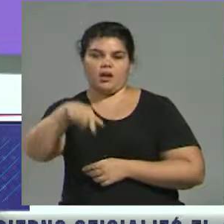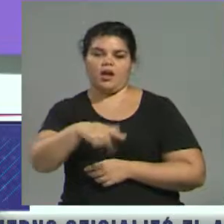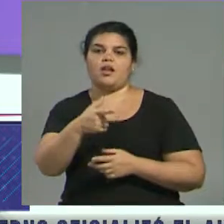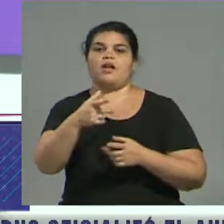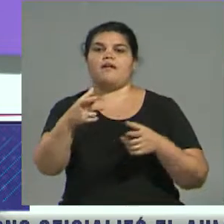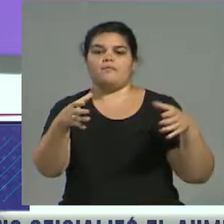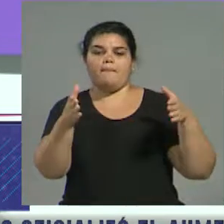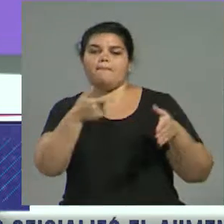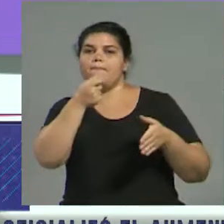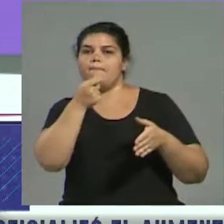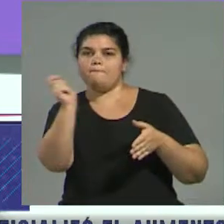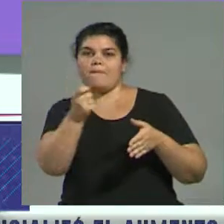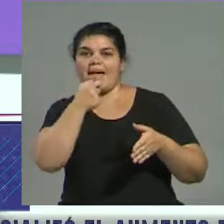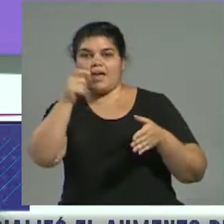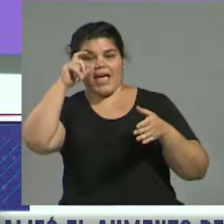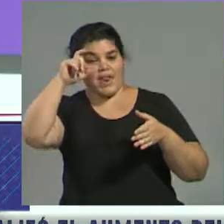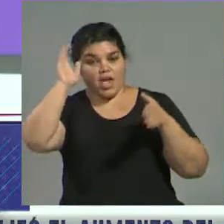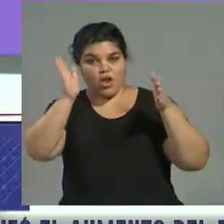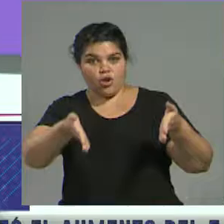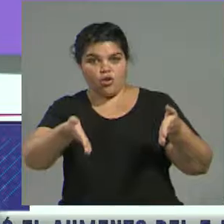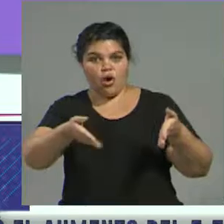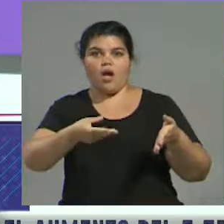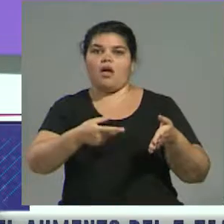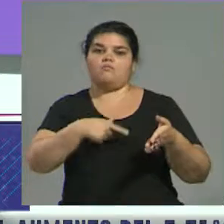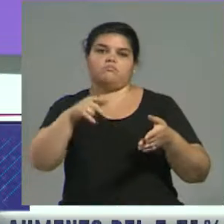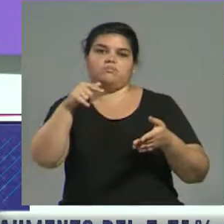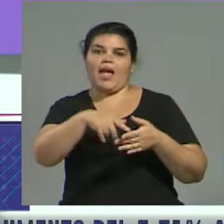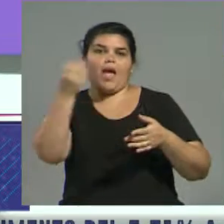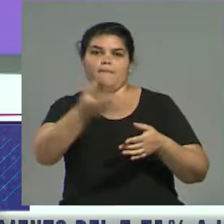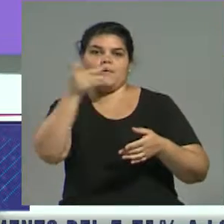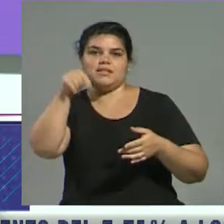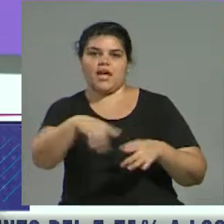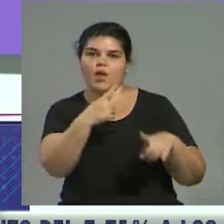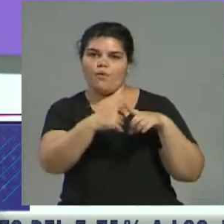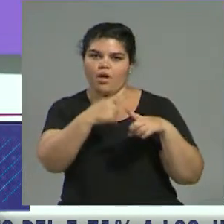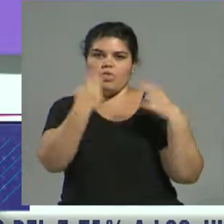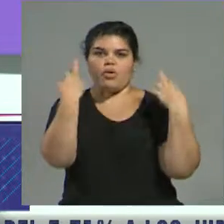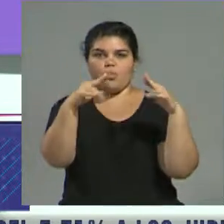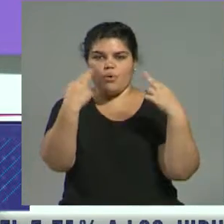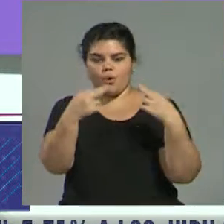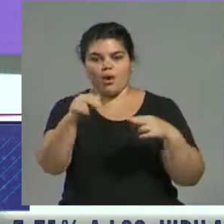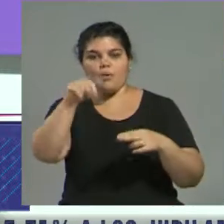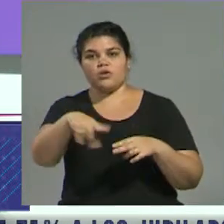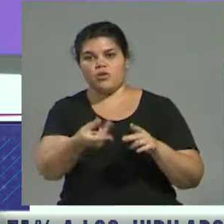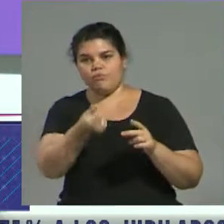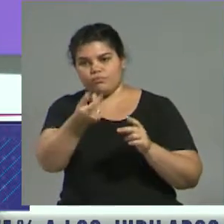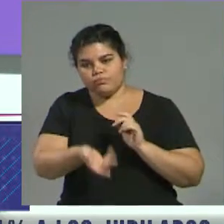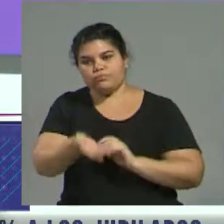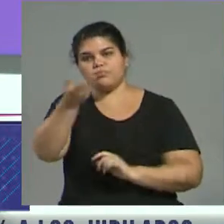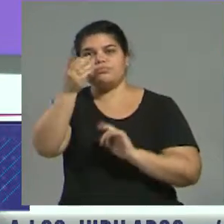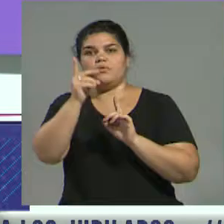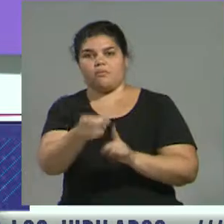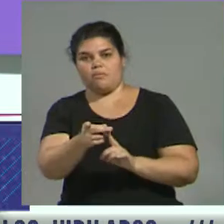tenemos esparcimiento, parte de las fiestas también, que inciden considerablemente en el aumento del nivel de precios, pero también se dieron